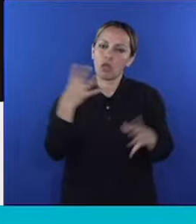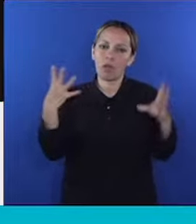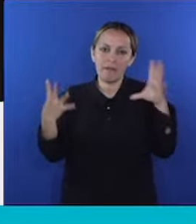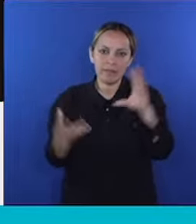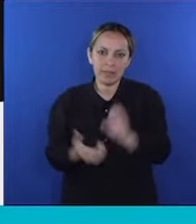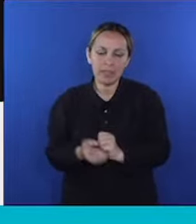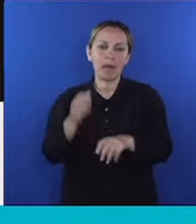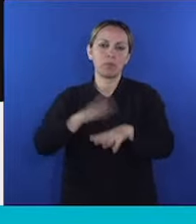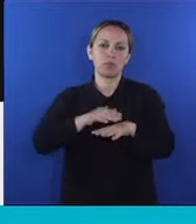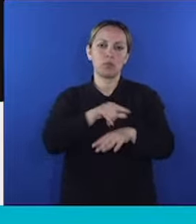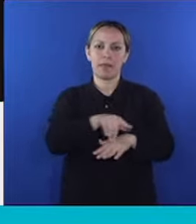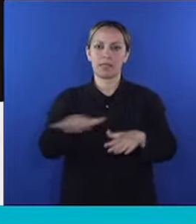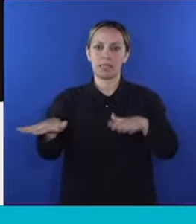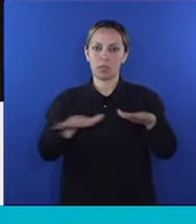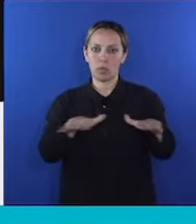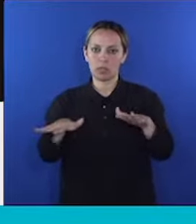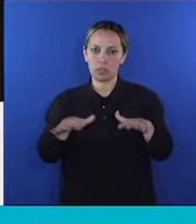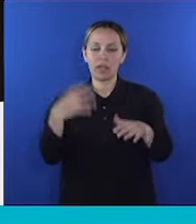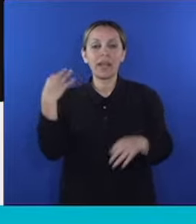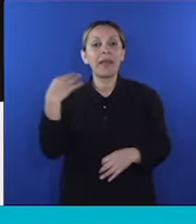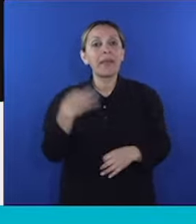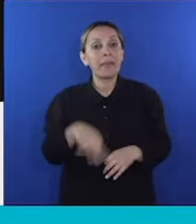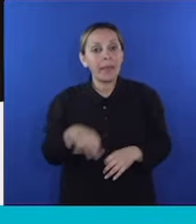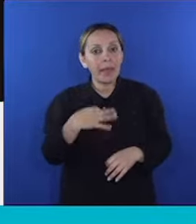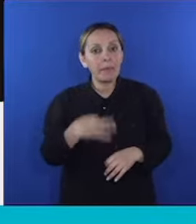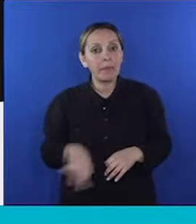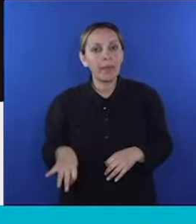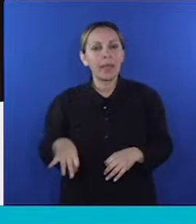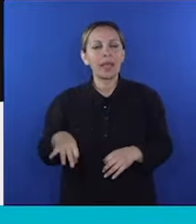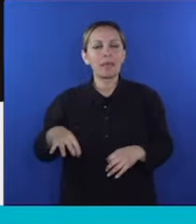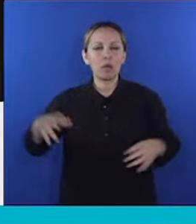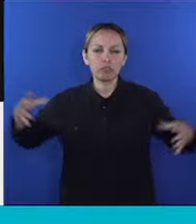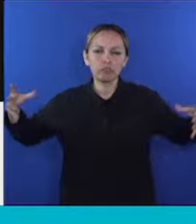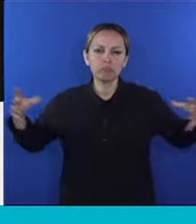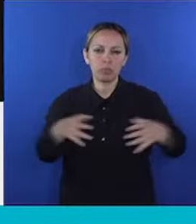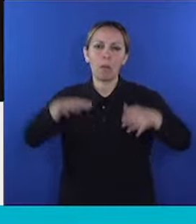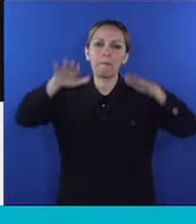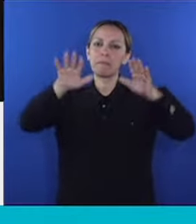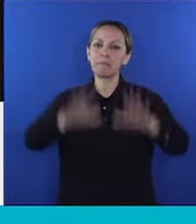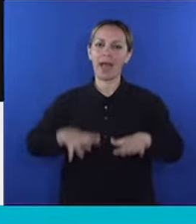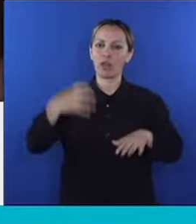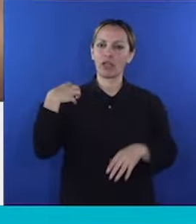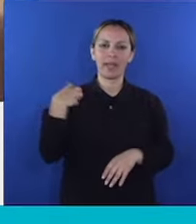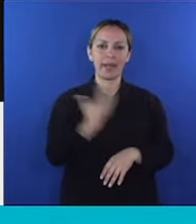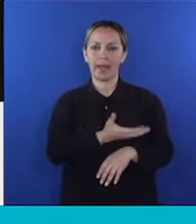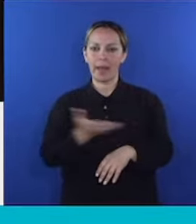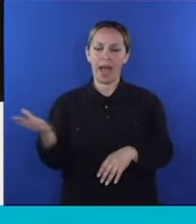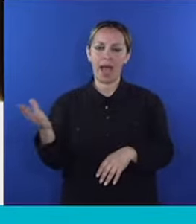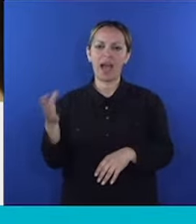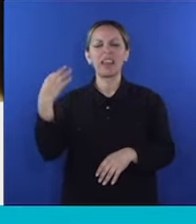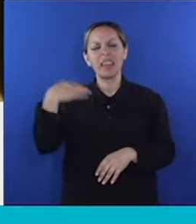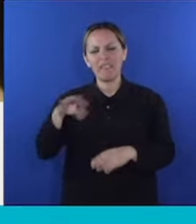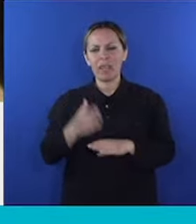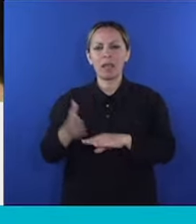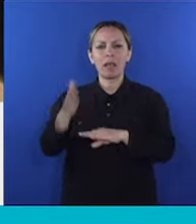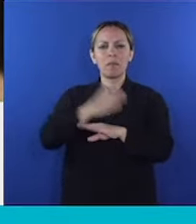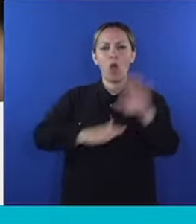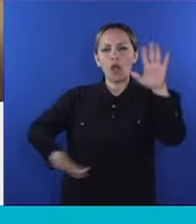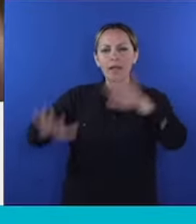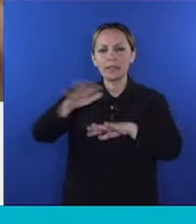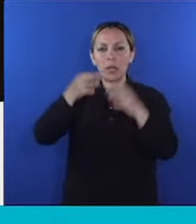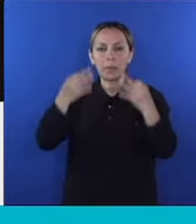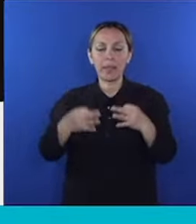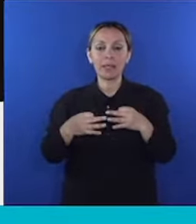esta situación tenemos que preparar la huelga general tenemos que preparar la lucha fuimos miles también el día de San